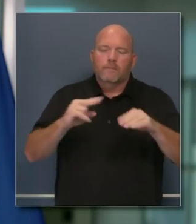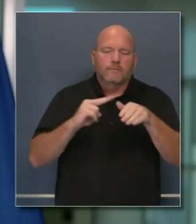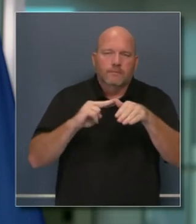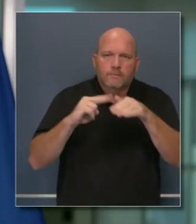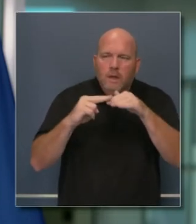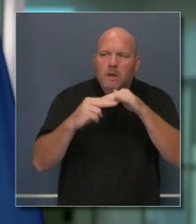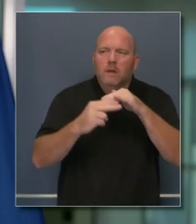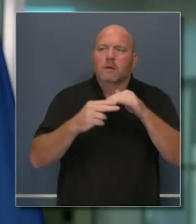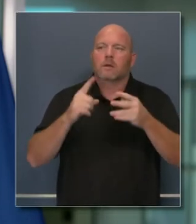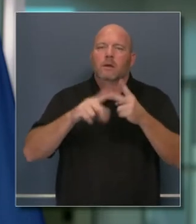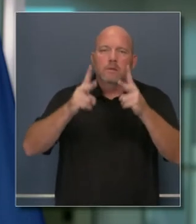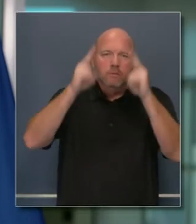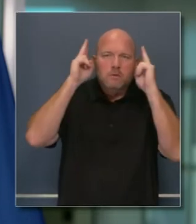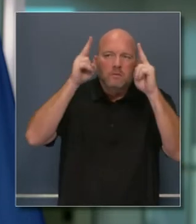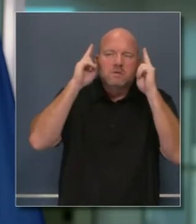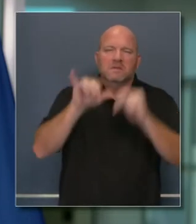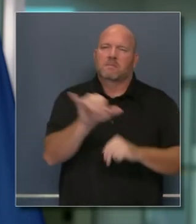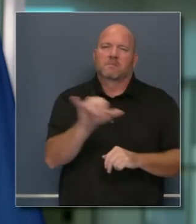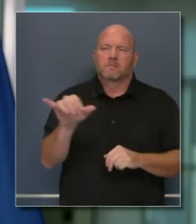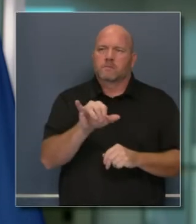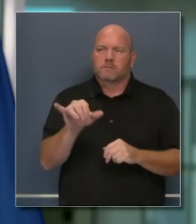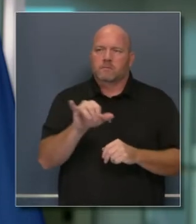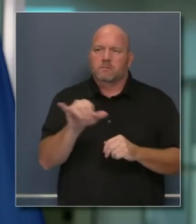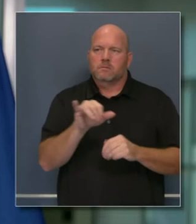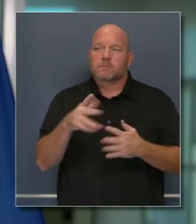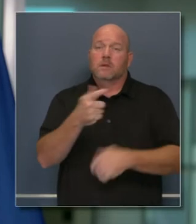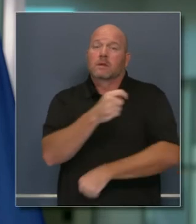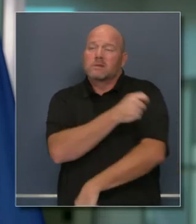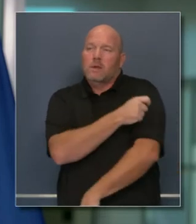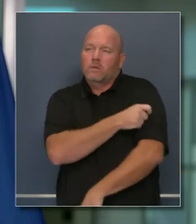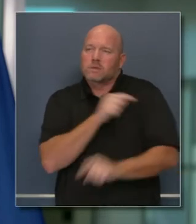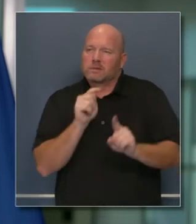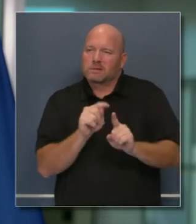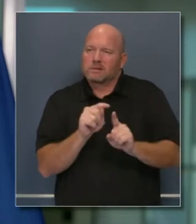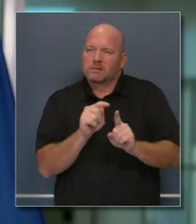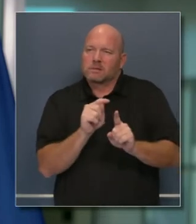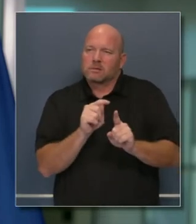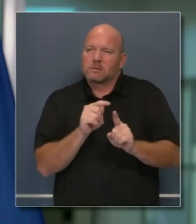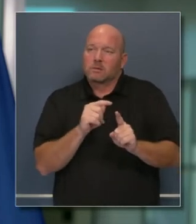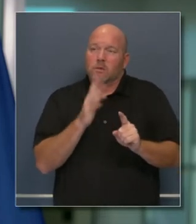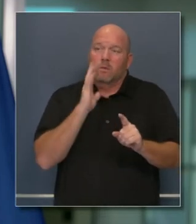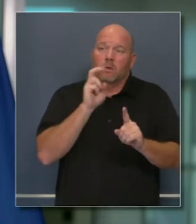reapertura junto con salones de belleza y peluquerías para